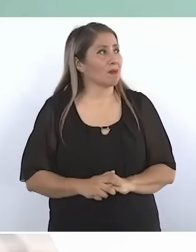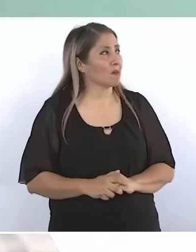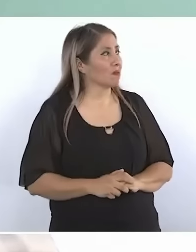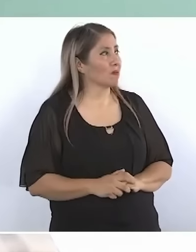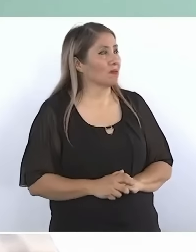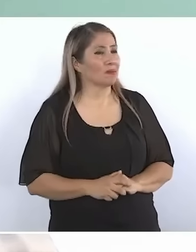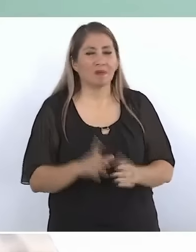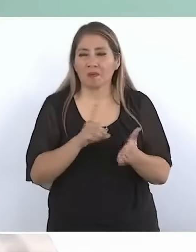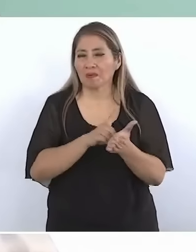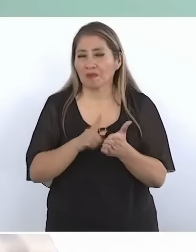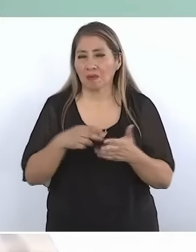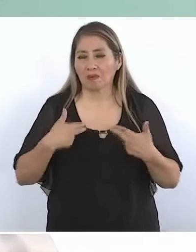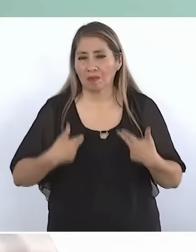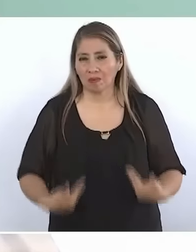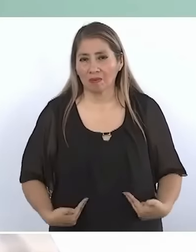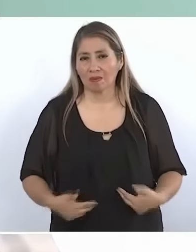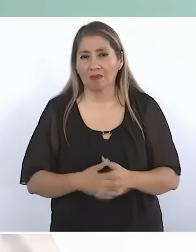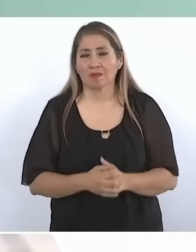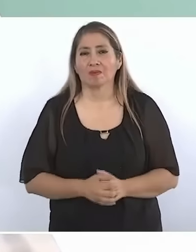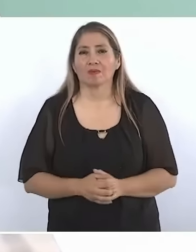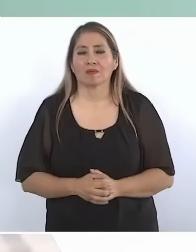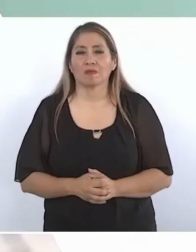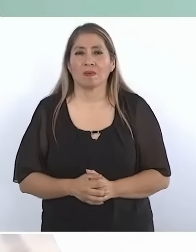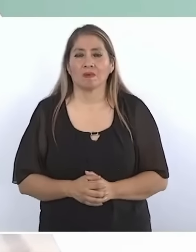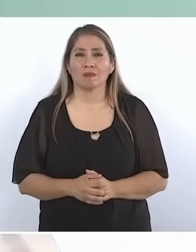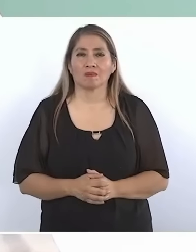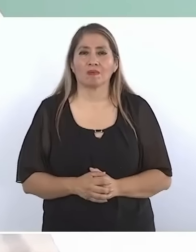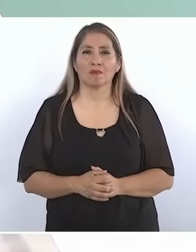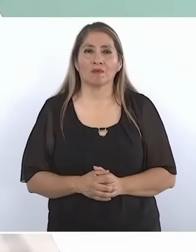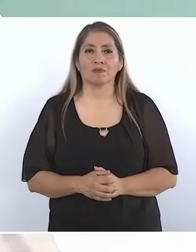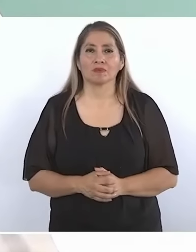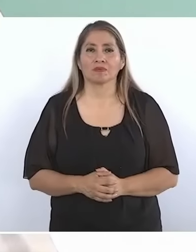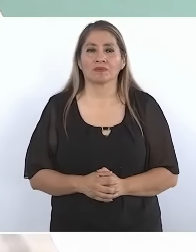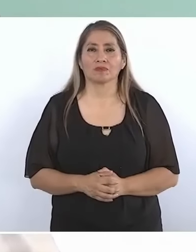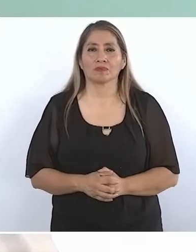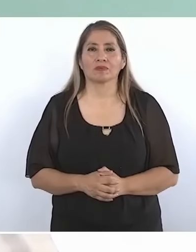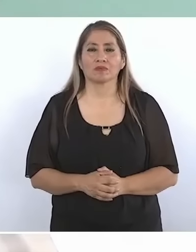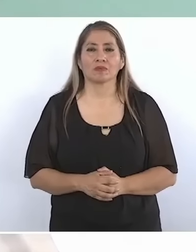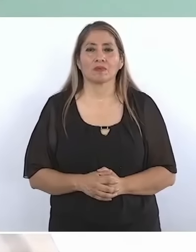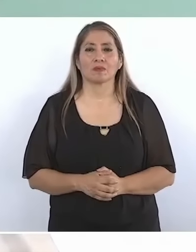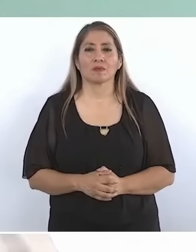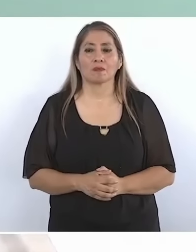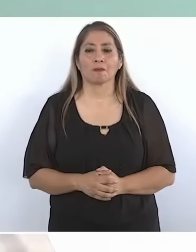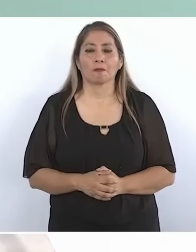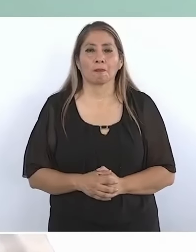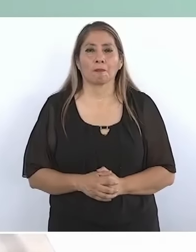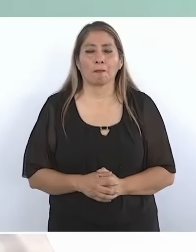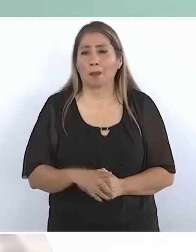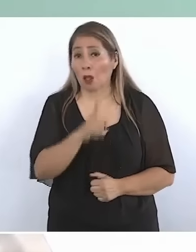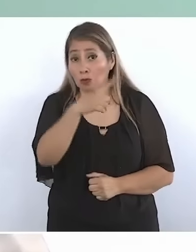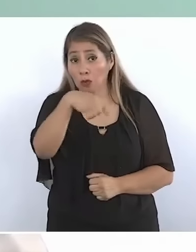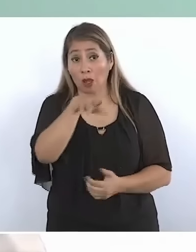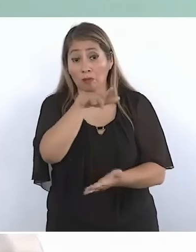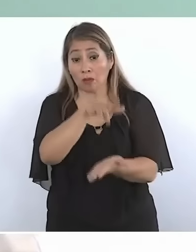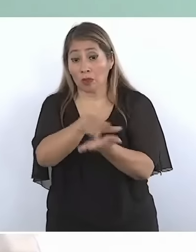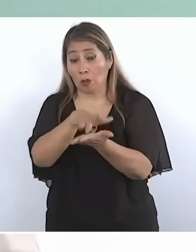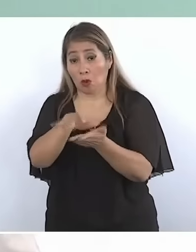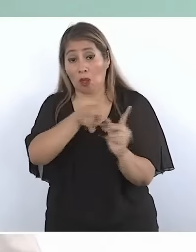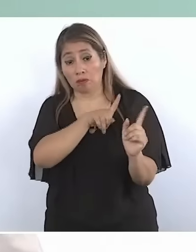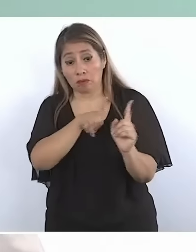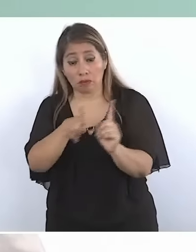de derechos humanos, de esas auténticas, que hay que agradecerles, que les apoyaron, les